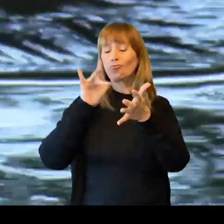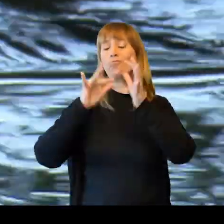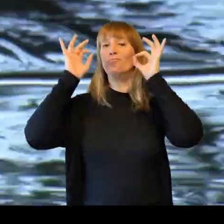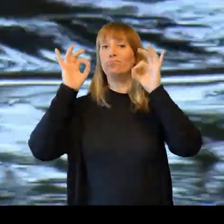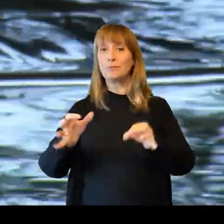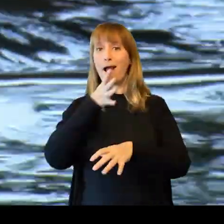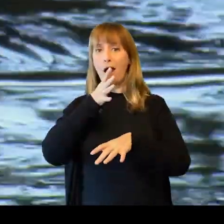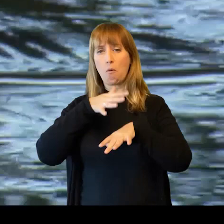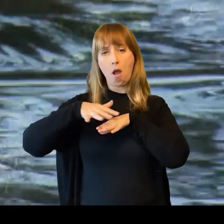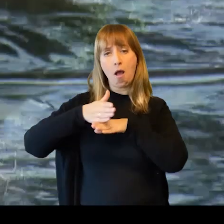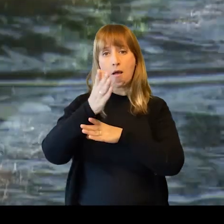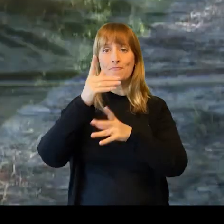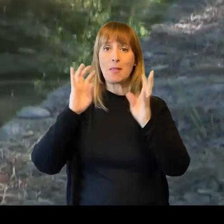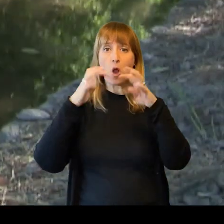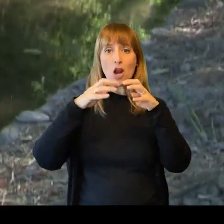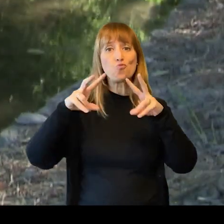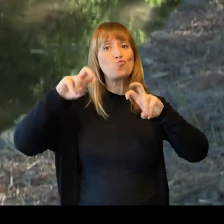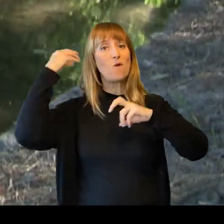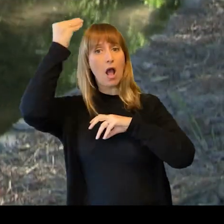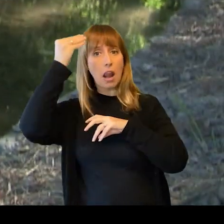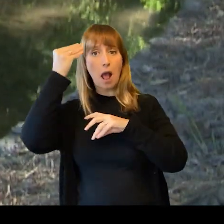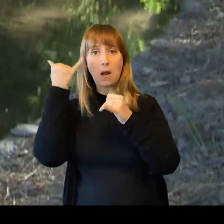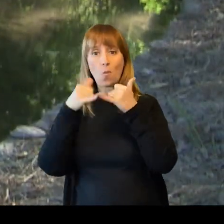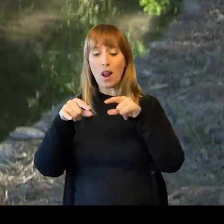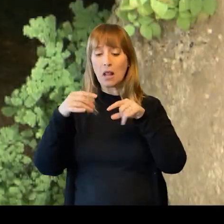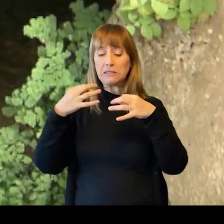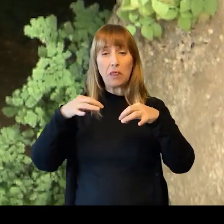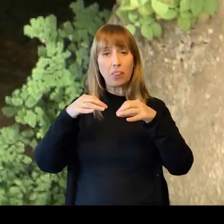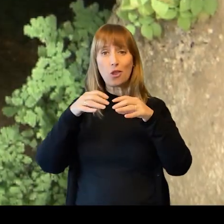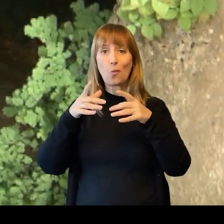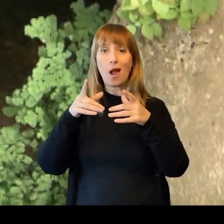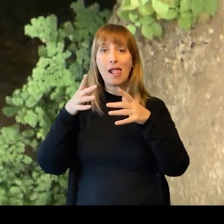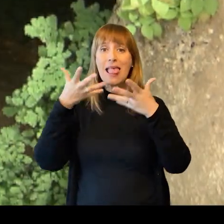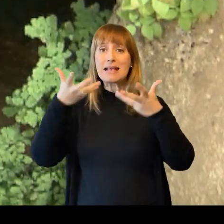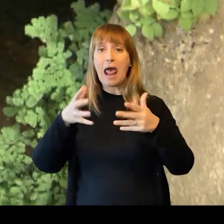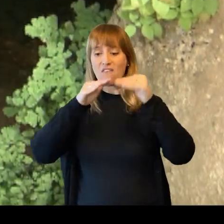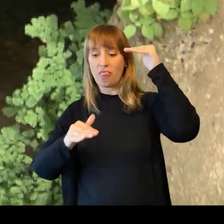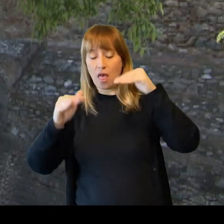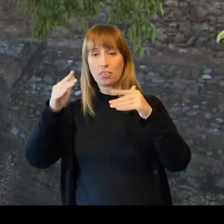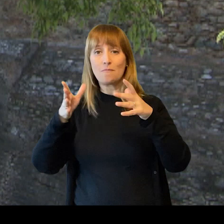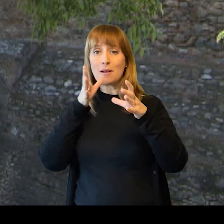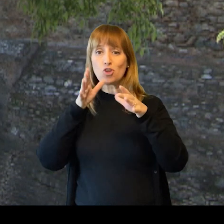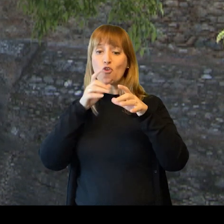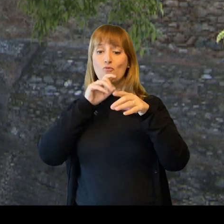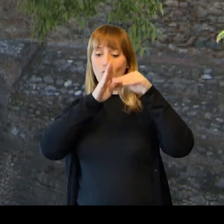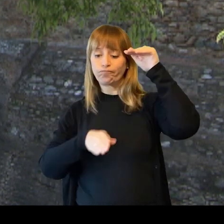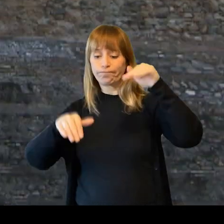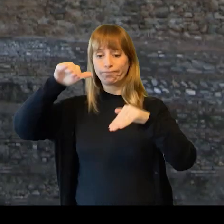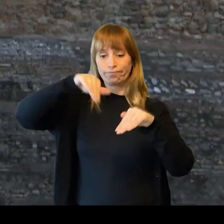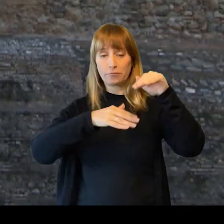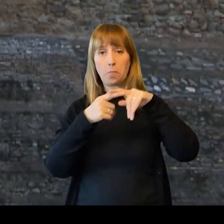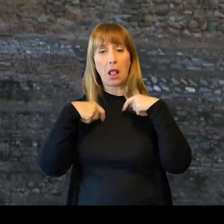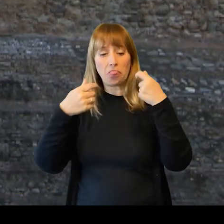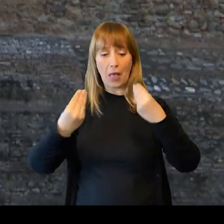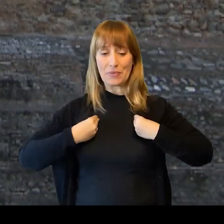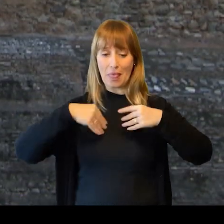momento, el agua fluyó por el Generalife y la Nueva Alhambra, siguiendo los sencillos principios de la gravedad y de los vasos comunicantes, para dar vida